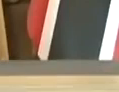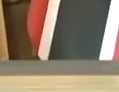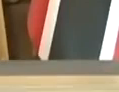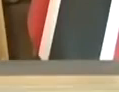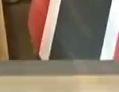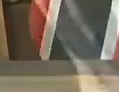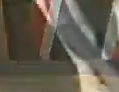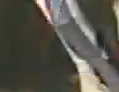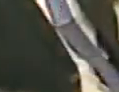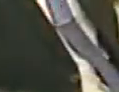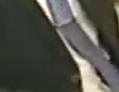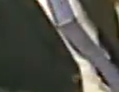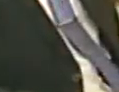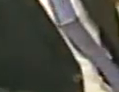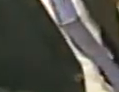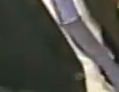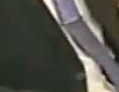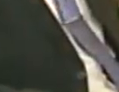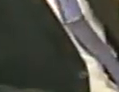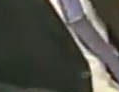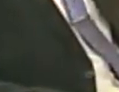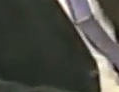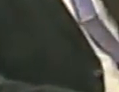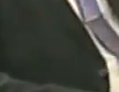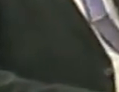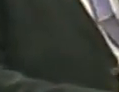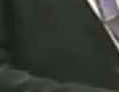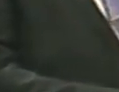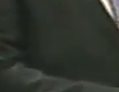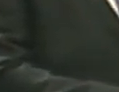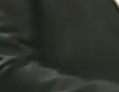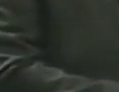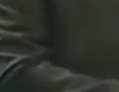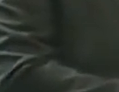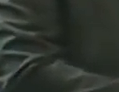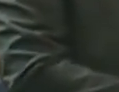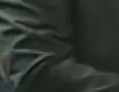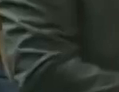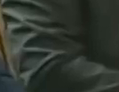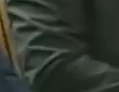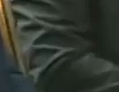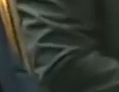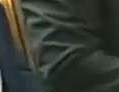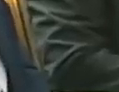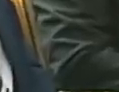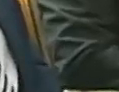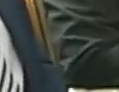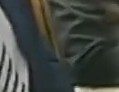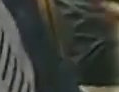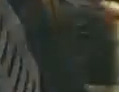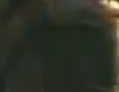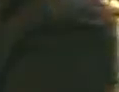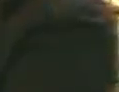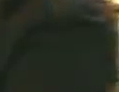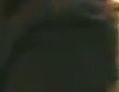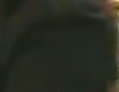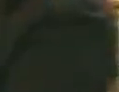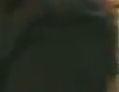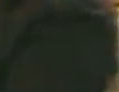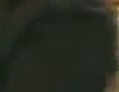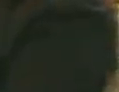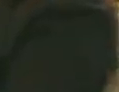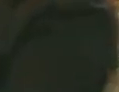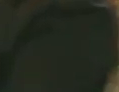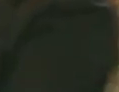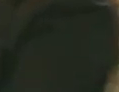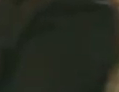Ya tenemos la primera reserva de petróleo del mundo y vamos recuperando la capacidad productiva y la vamos a recuperar plenamente, con esfuerzo